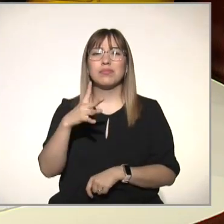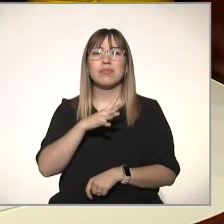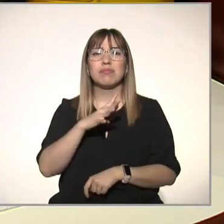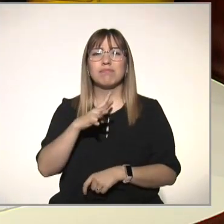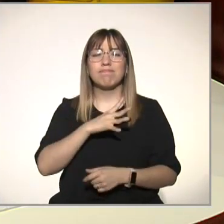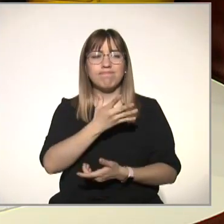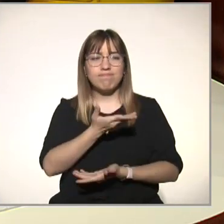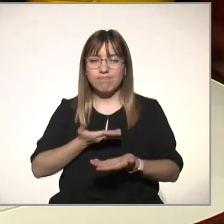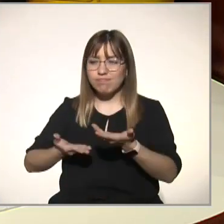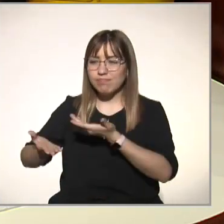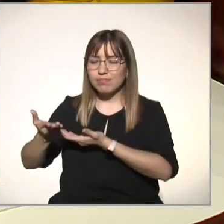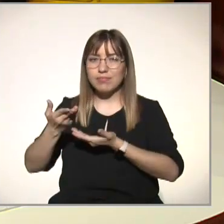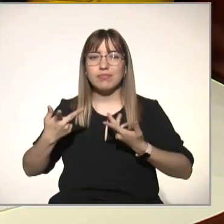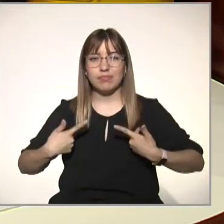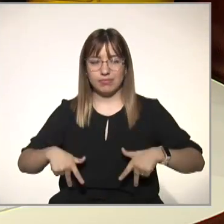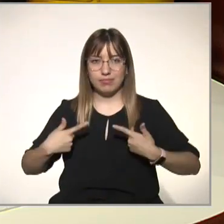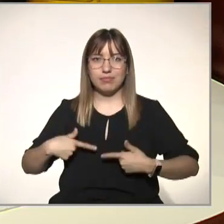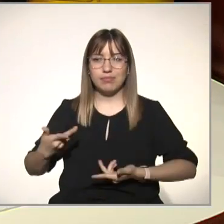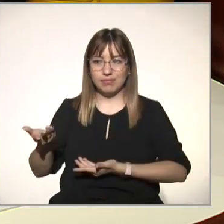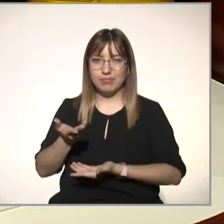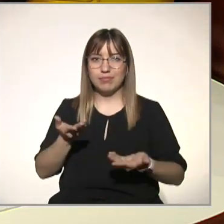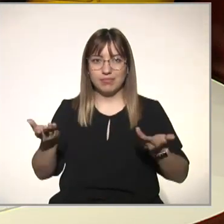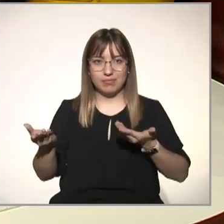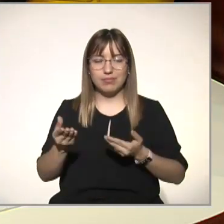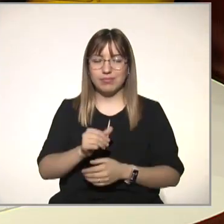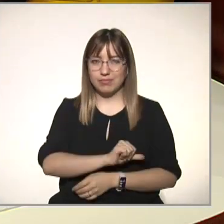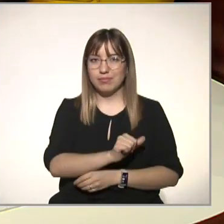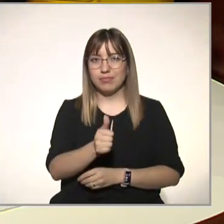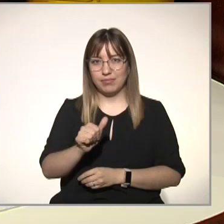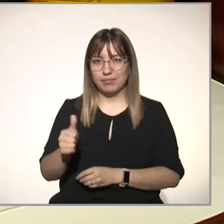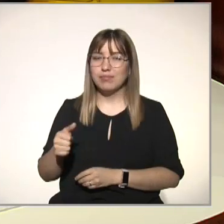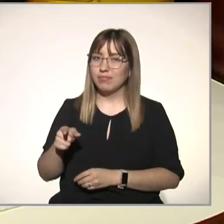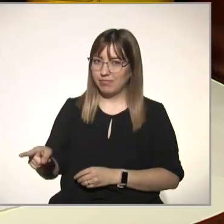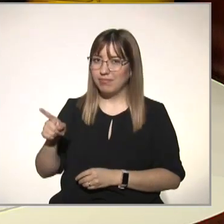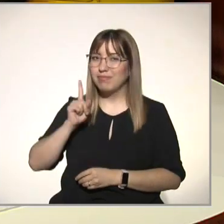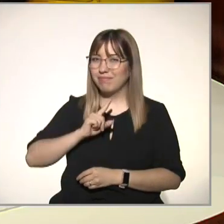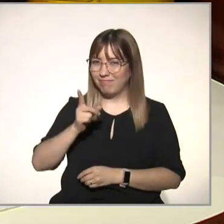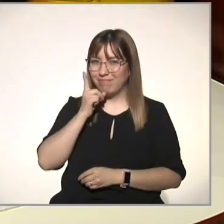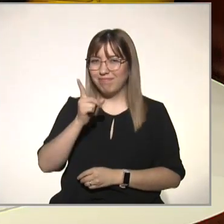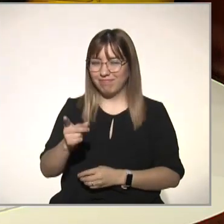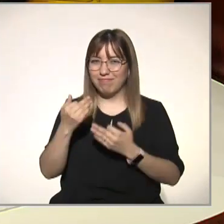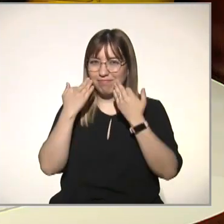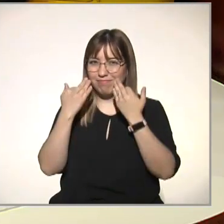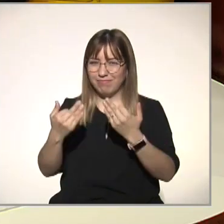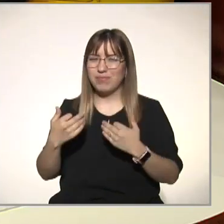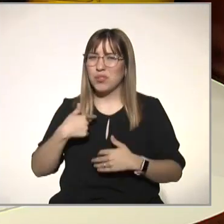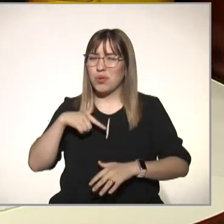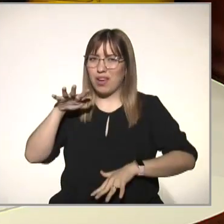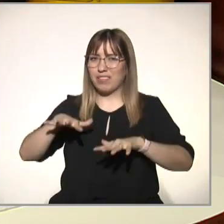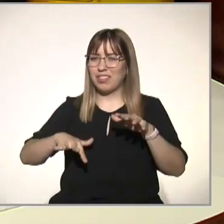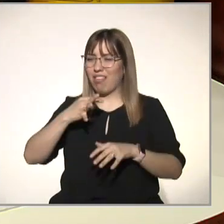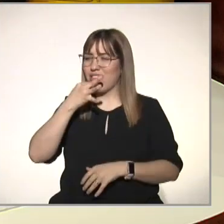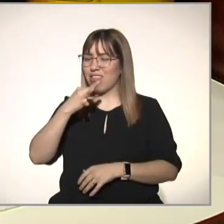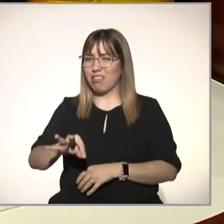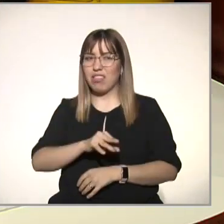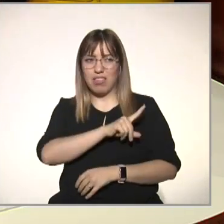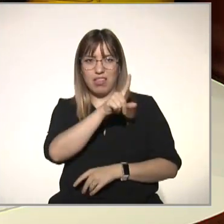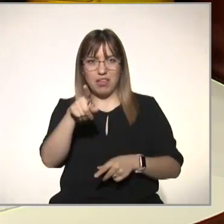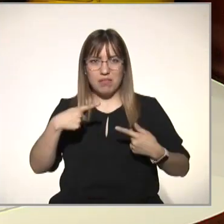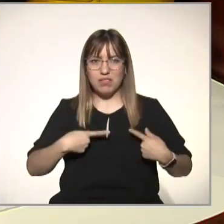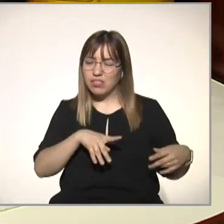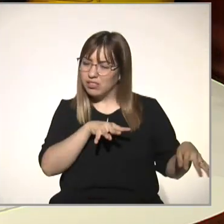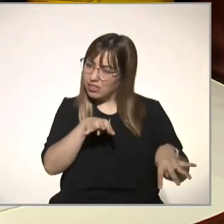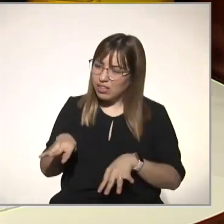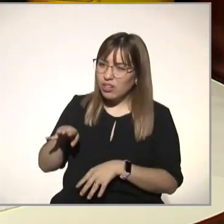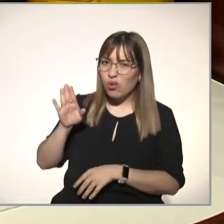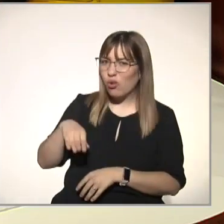las otras personas. Sí, porque incluso ella lo dice en este testimonio, ¿no? O sea, cuando de repente llego a decir una grosería, luego salen mis primos y me dicen,